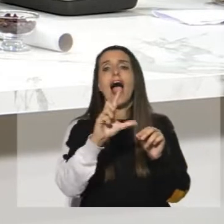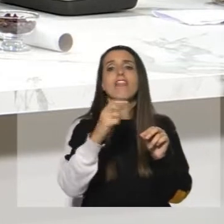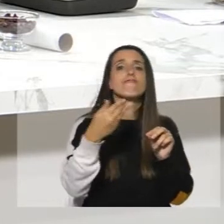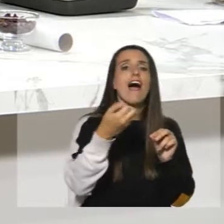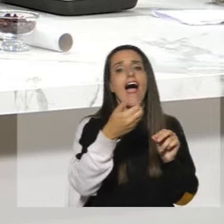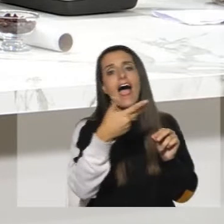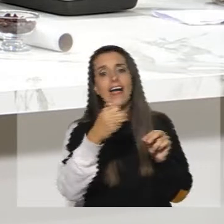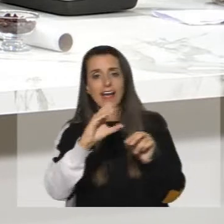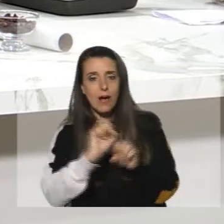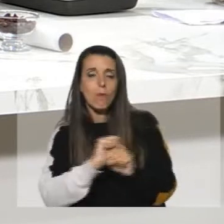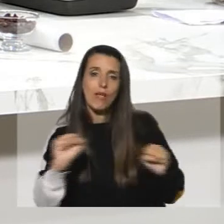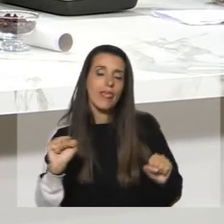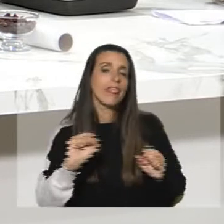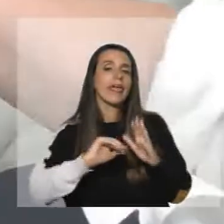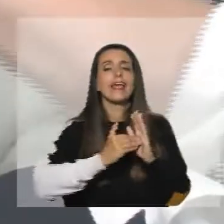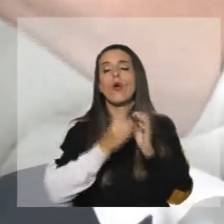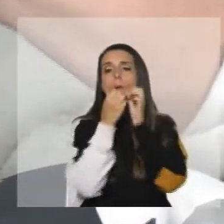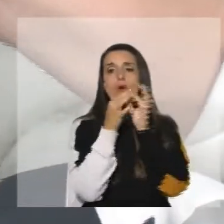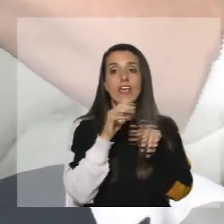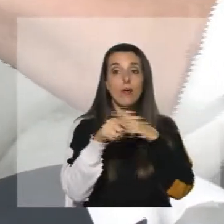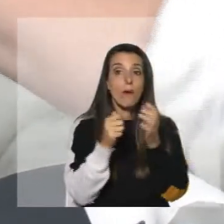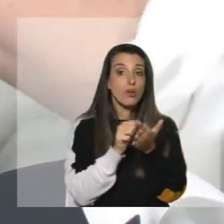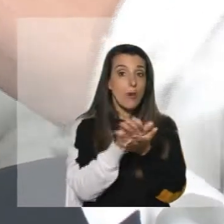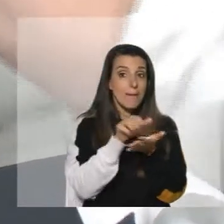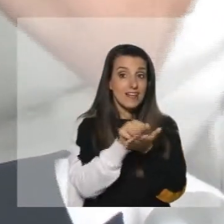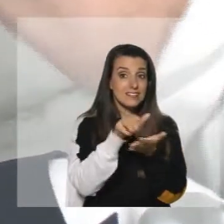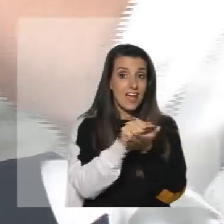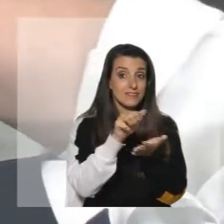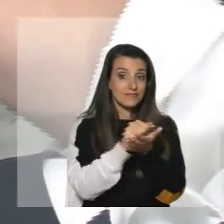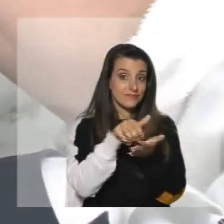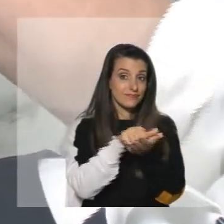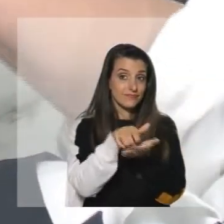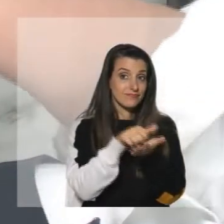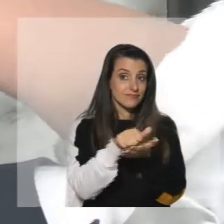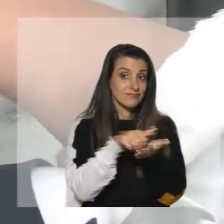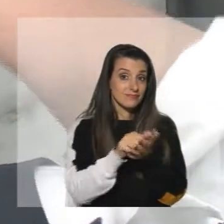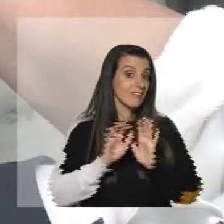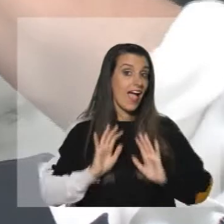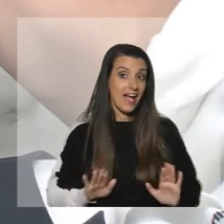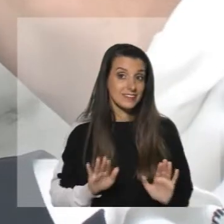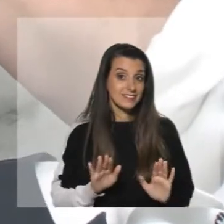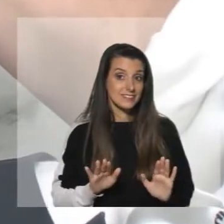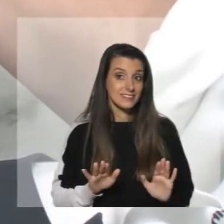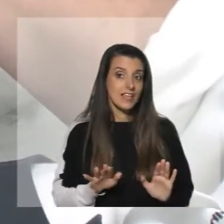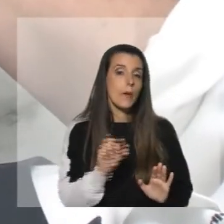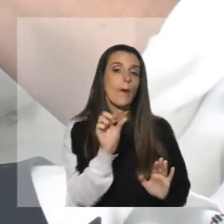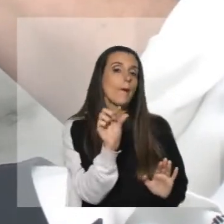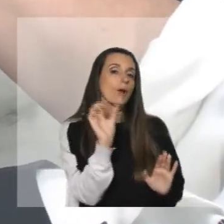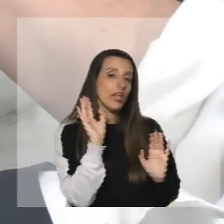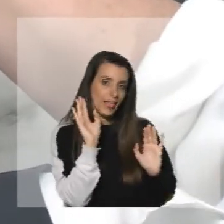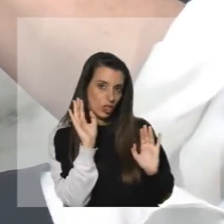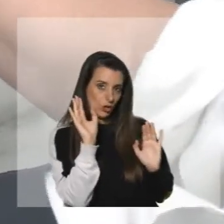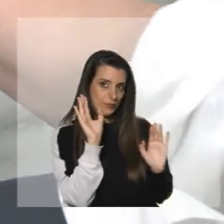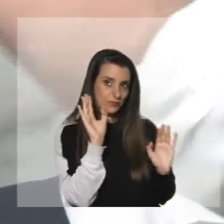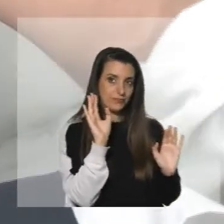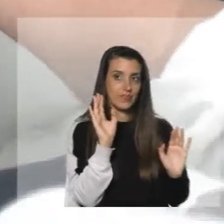Como ustedes quieran, con el queso. Y después les queda una masa. Cuando le ponen el queso, lo tienen que amasar, ¿ven? Acá tengo una pequeña porción.